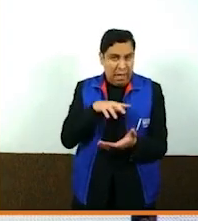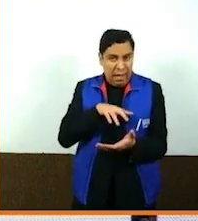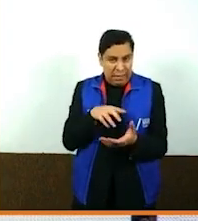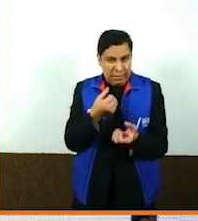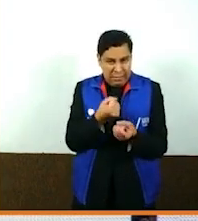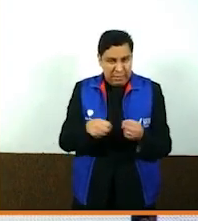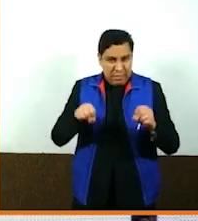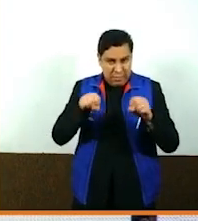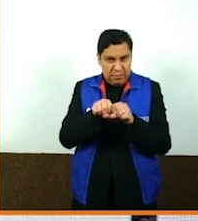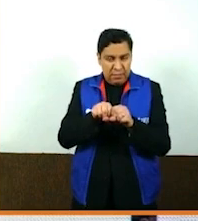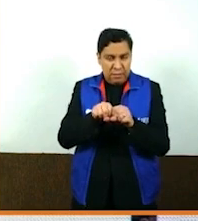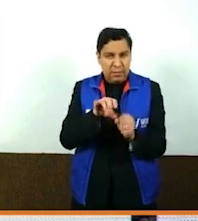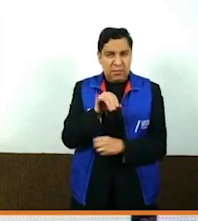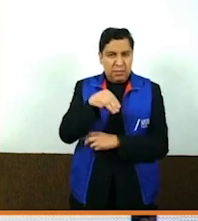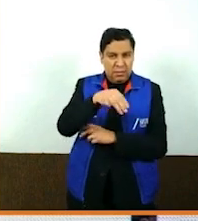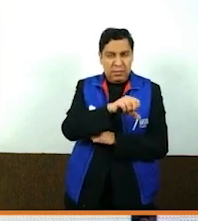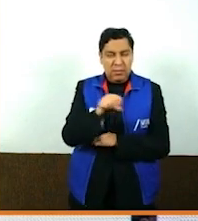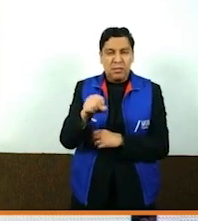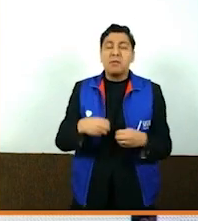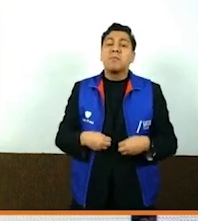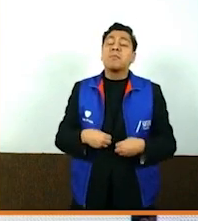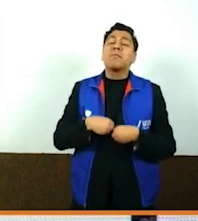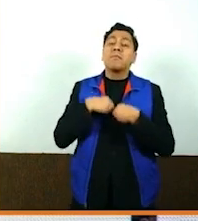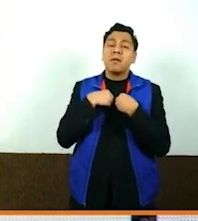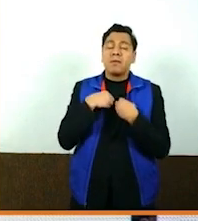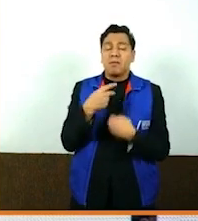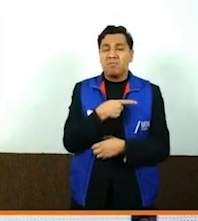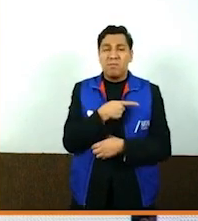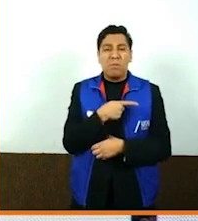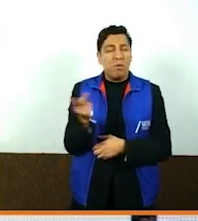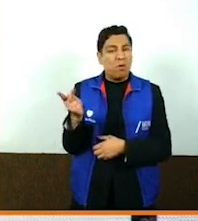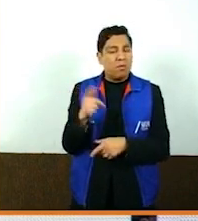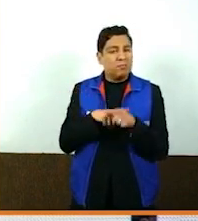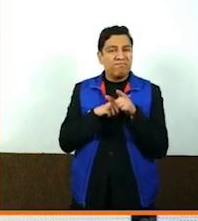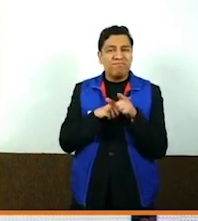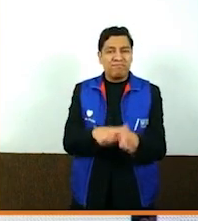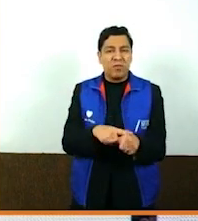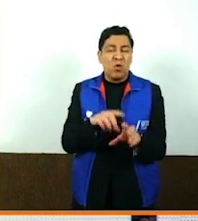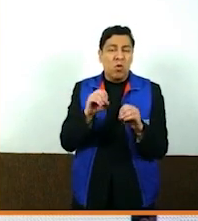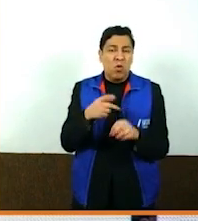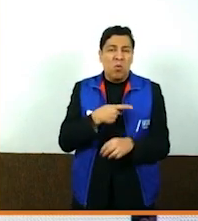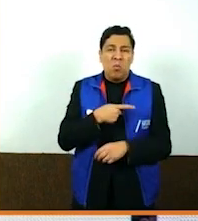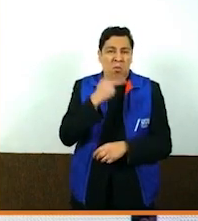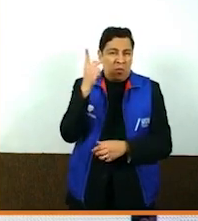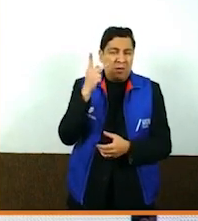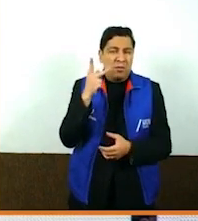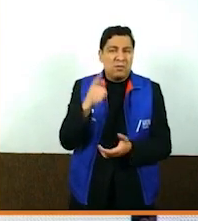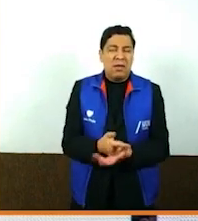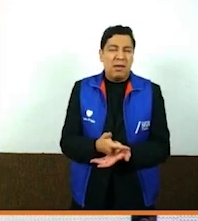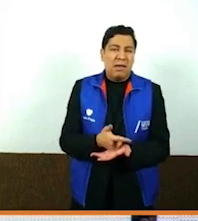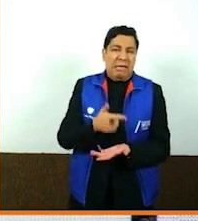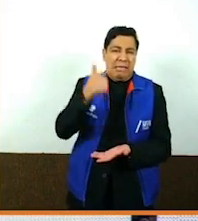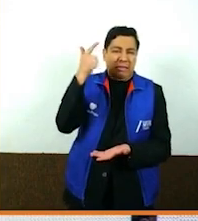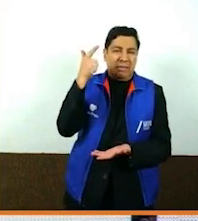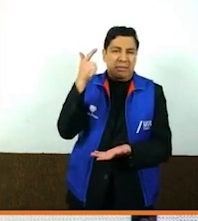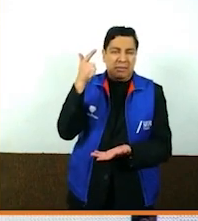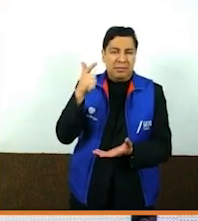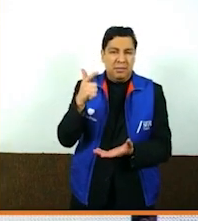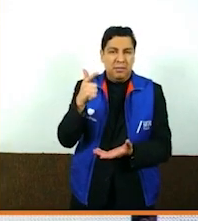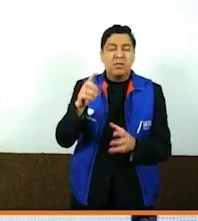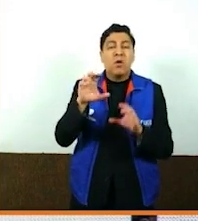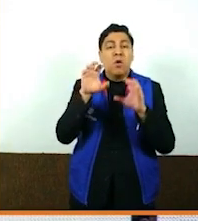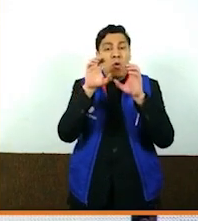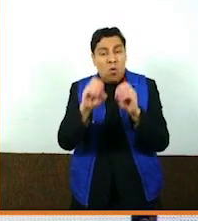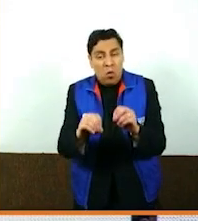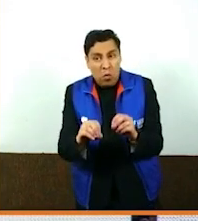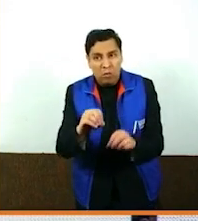aún siendo trabajadores formales, viven en situación de pobreza o de pobreza extrema, ¿no? Sabemos el nivel de deforestación